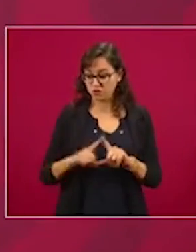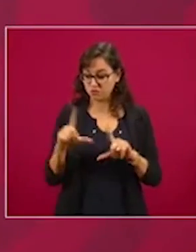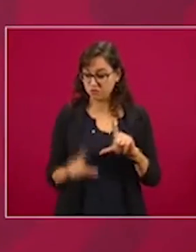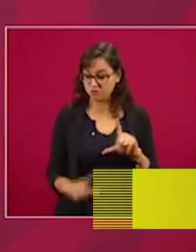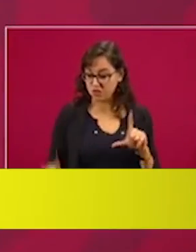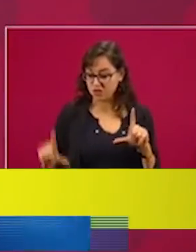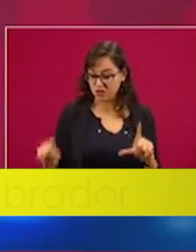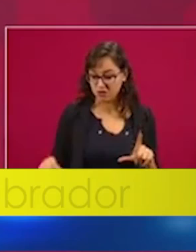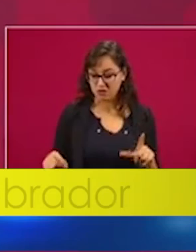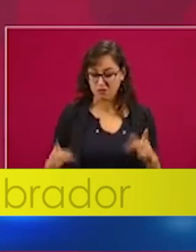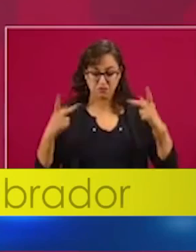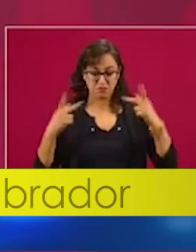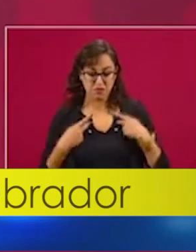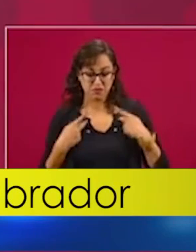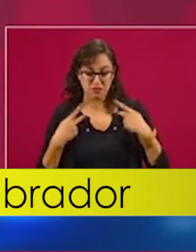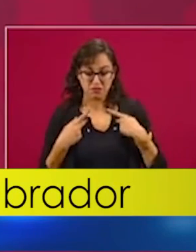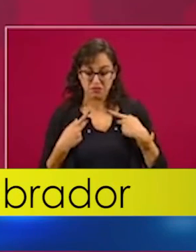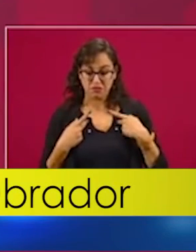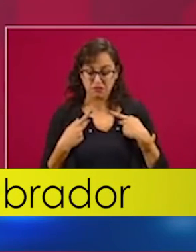al pueblo